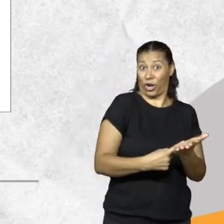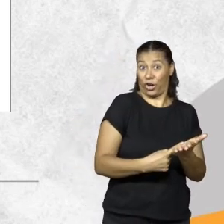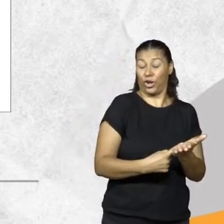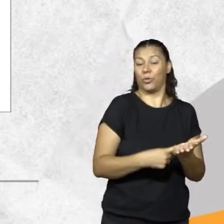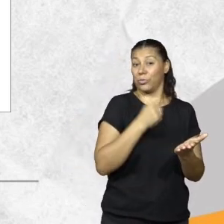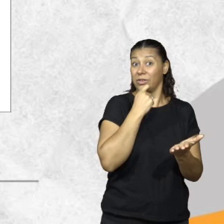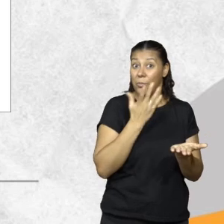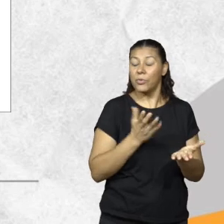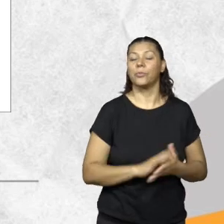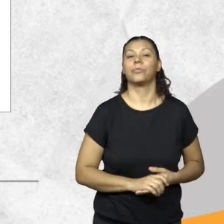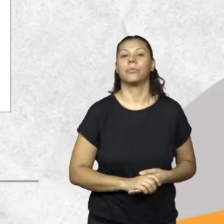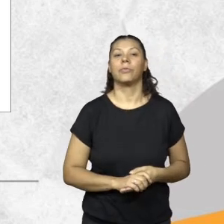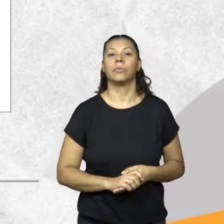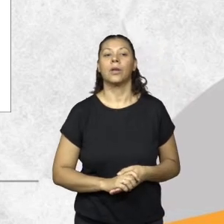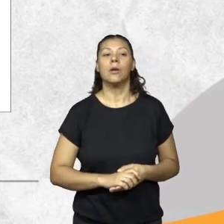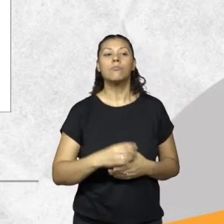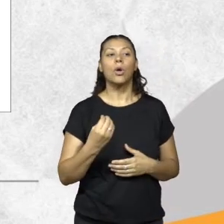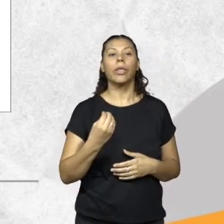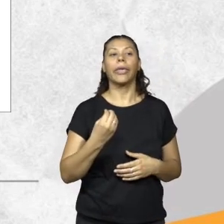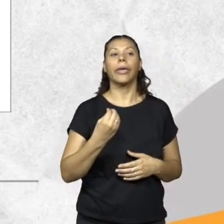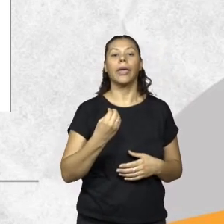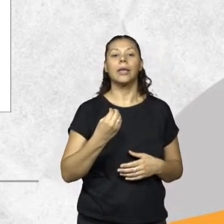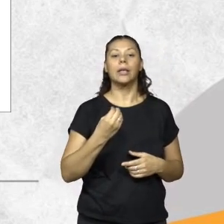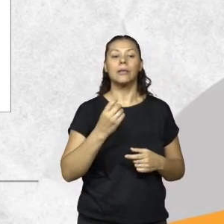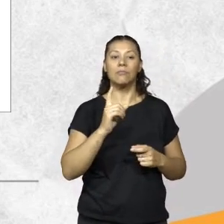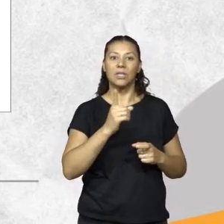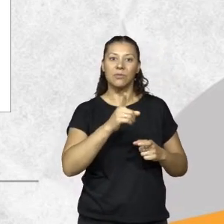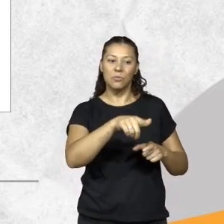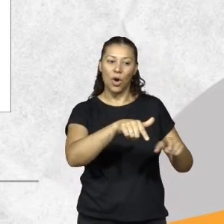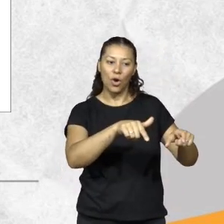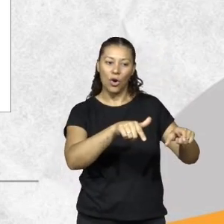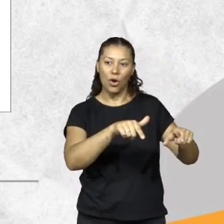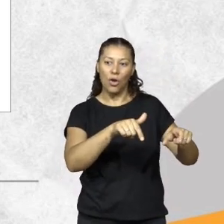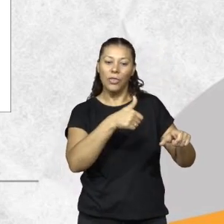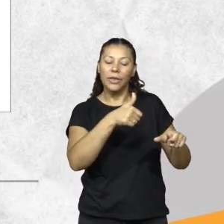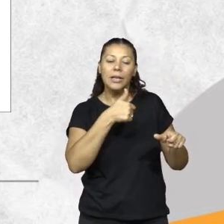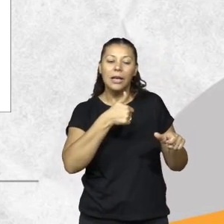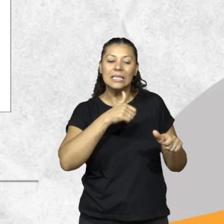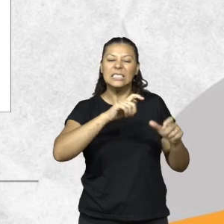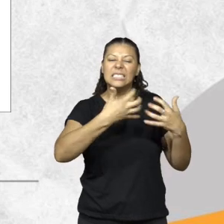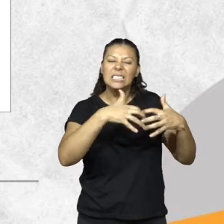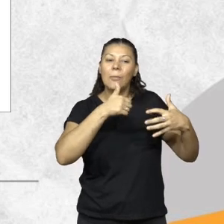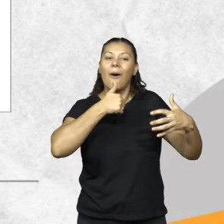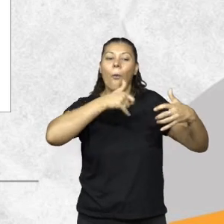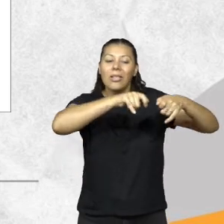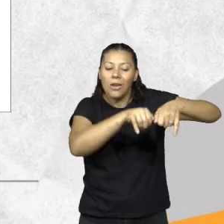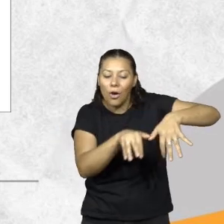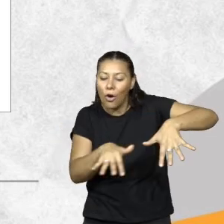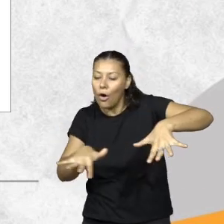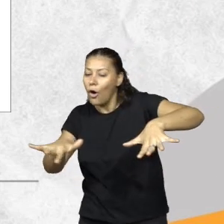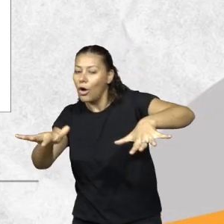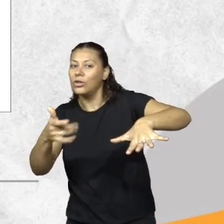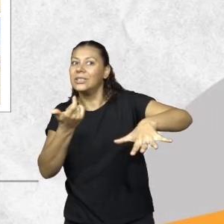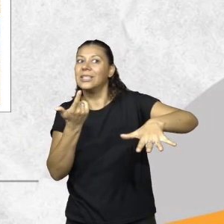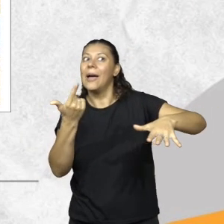vegetal, digamos, propia del ecosistema acuático, va a competir con las cianobacterias. O sea, son pequeñas medidas de mitigación